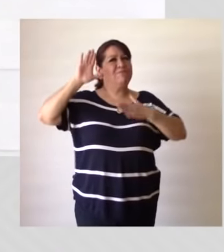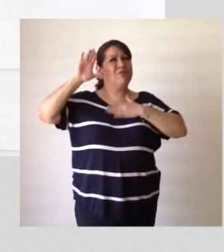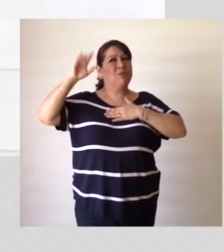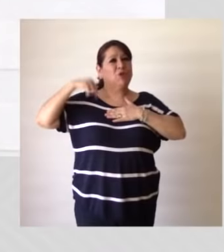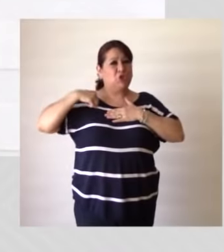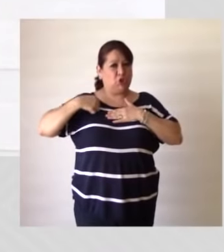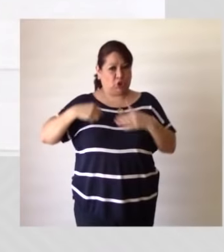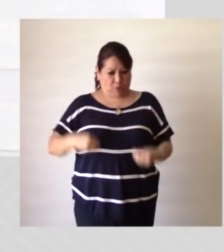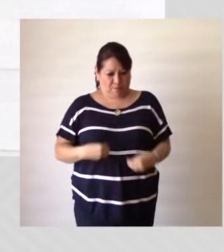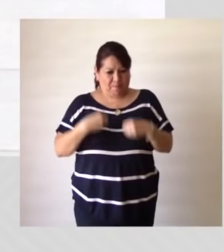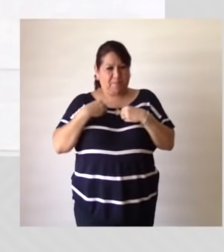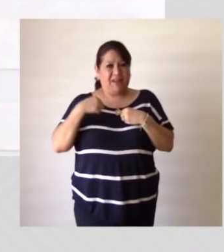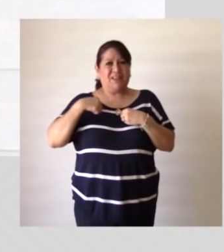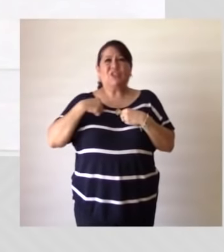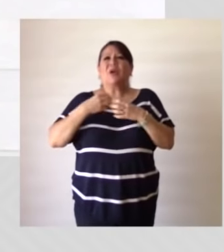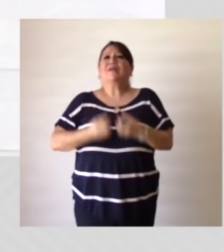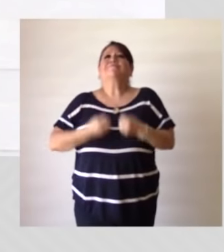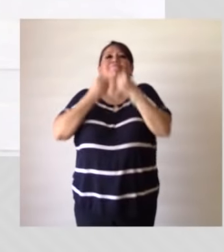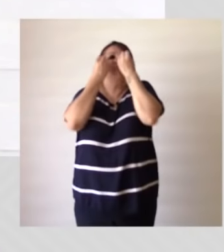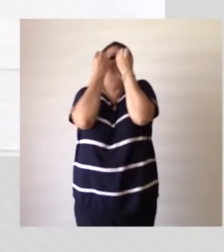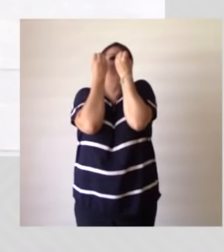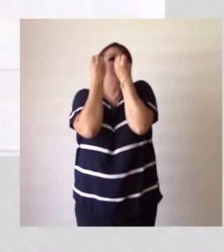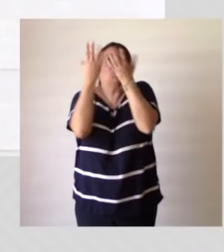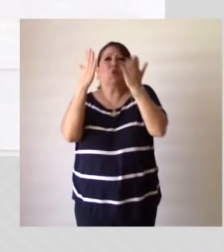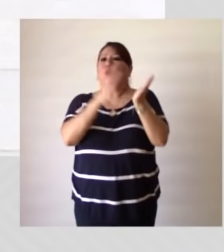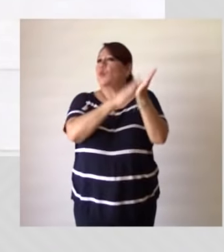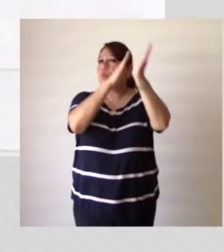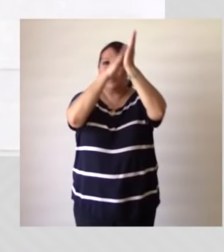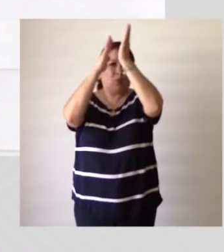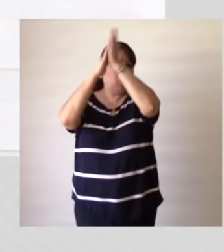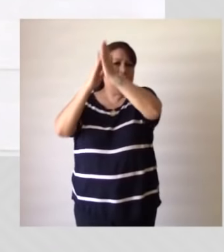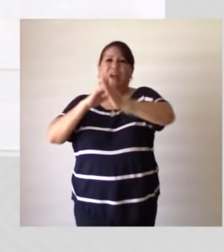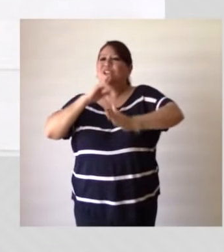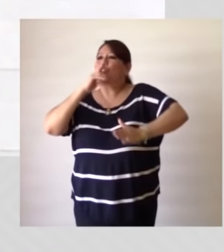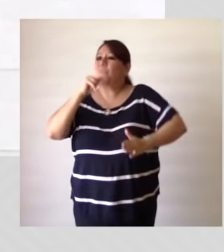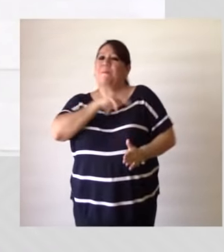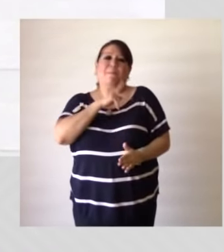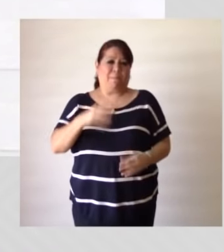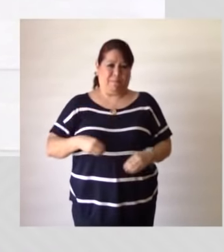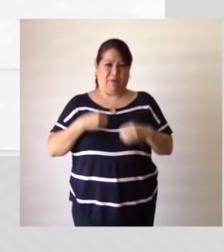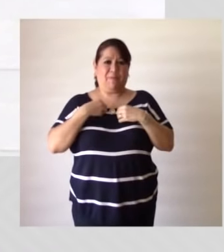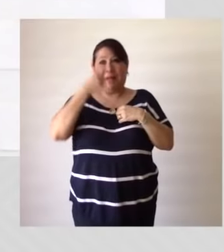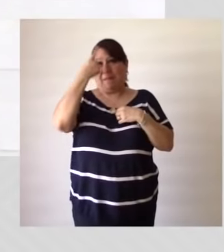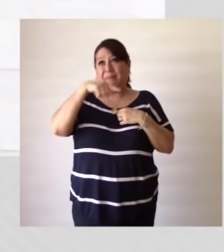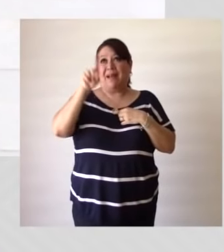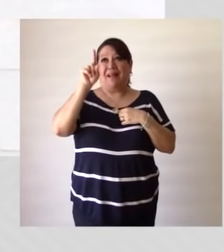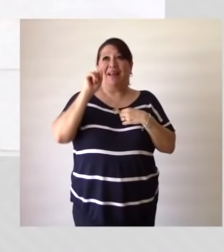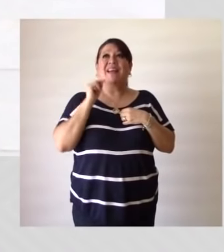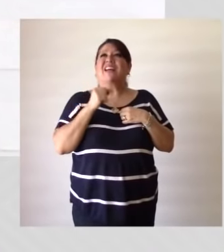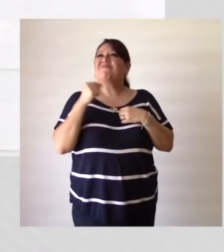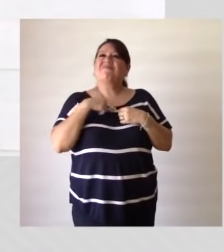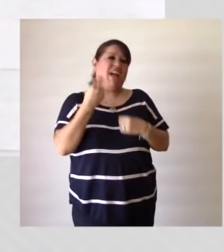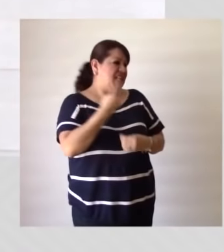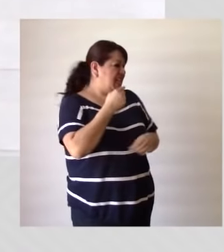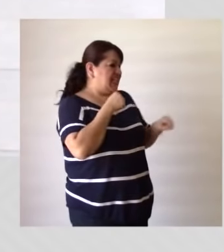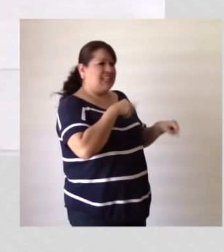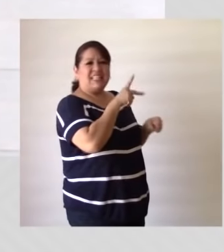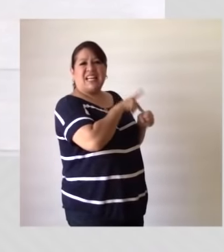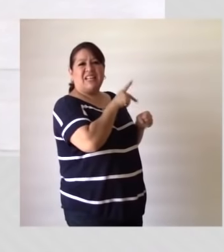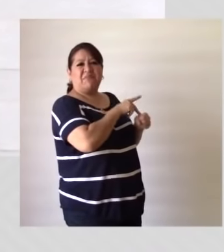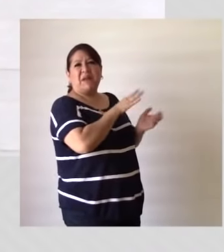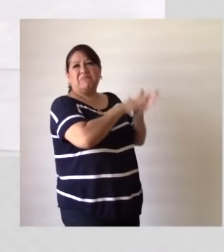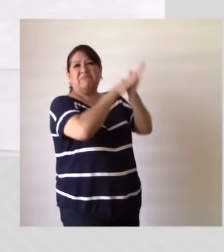alabanza te voy a dar lo mejor que hay en mí para que no sea necesario que las piedras alabe y las piedras